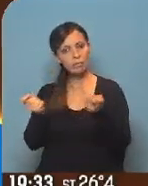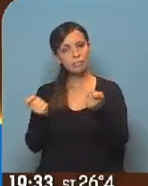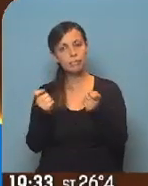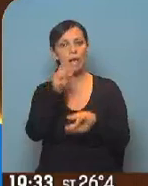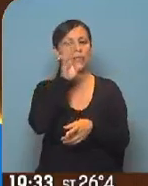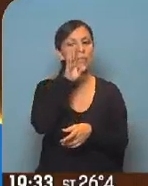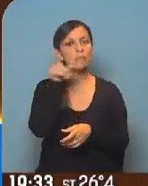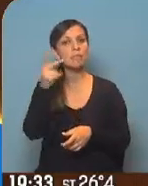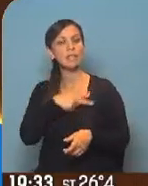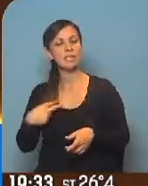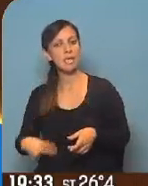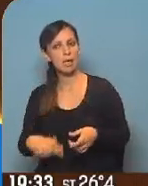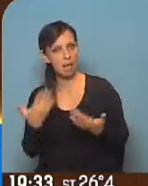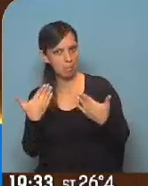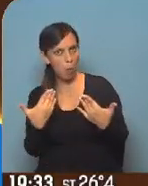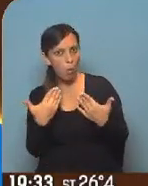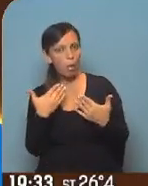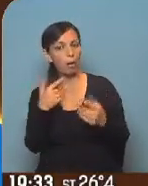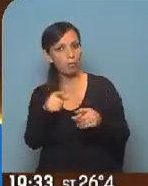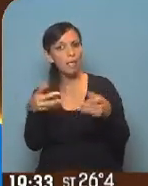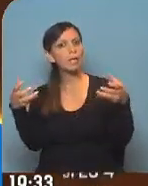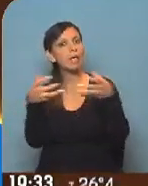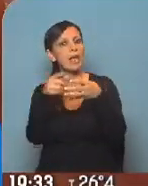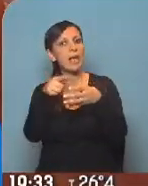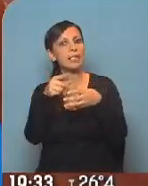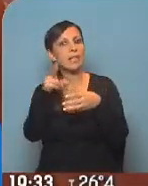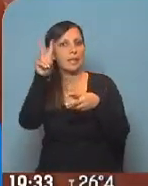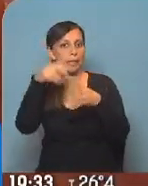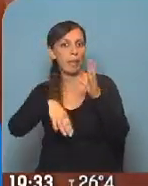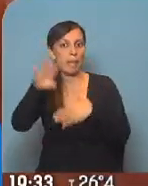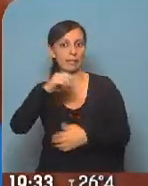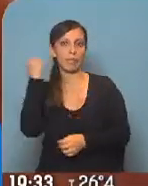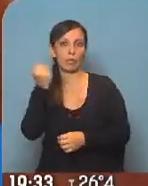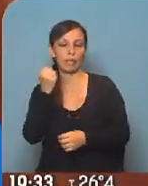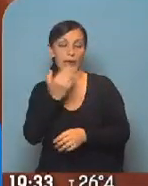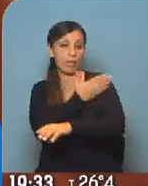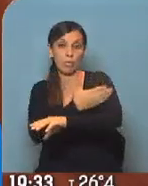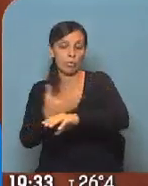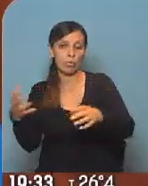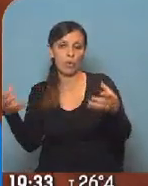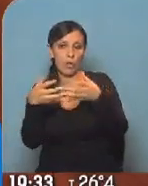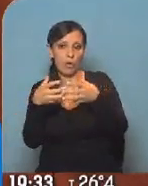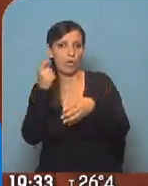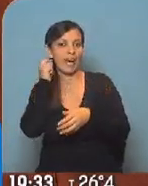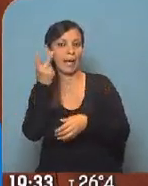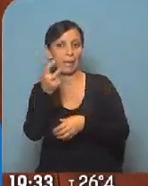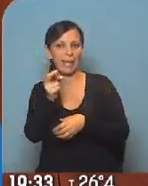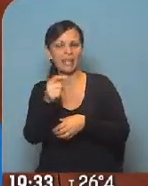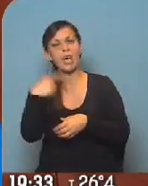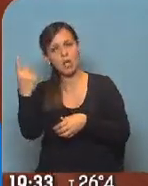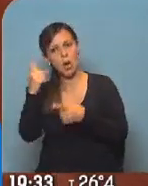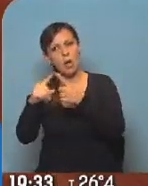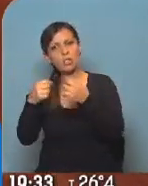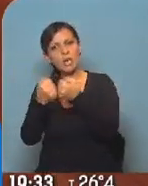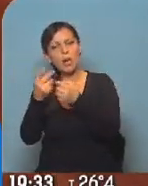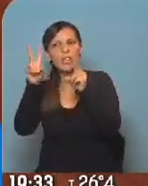de esa tregua, que realmente fue probablemente el dato, como dije, más saliente de toda la cumbre, independientemente de otros acuerdos de naturaleza más